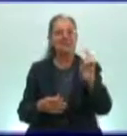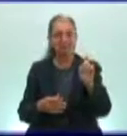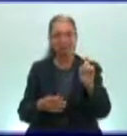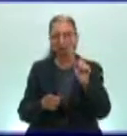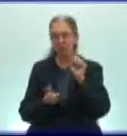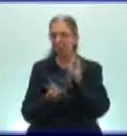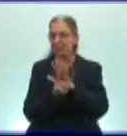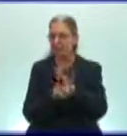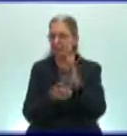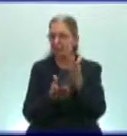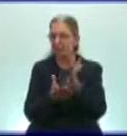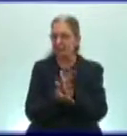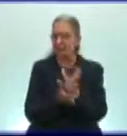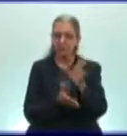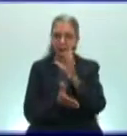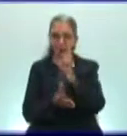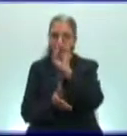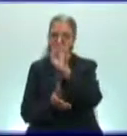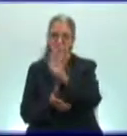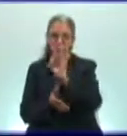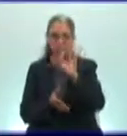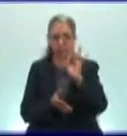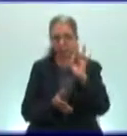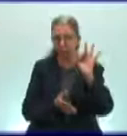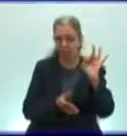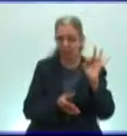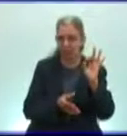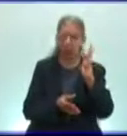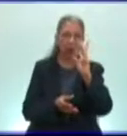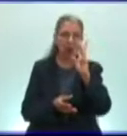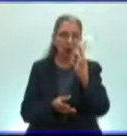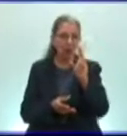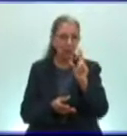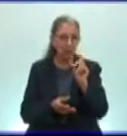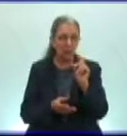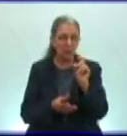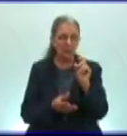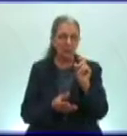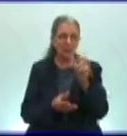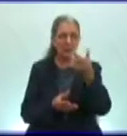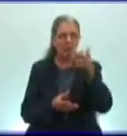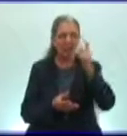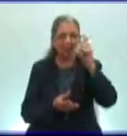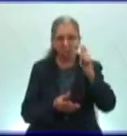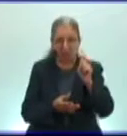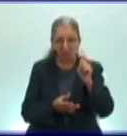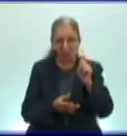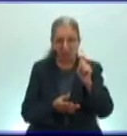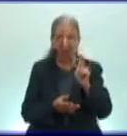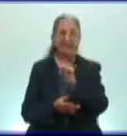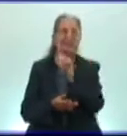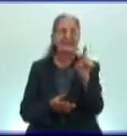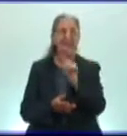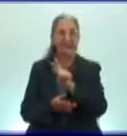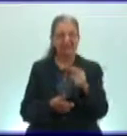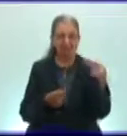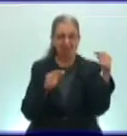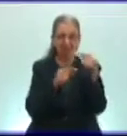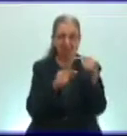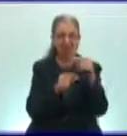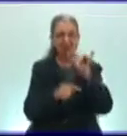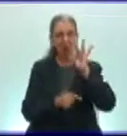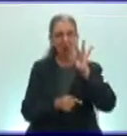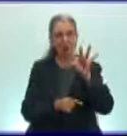8 protones en su núcleo. ¿Cuál será el número atómico de este elemento? Por supuesto, es Z igual 8,